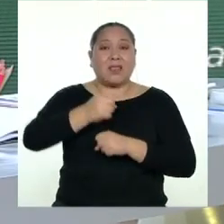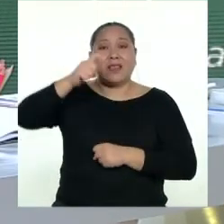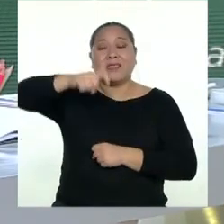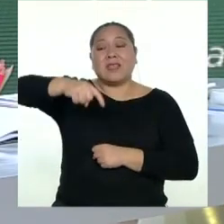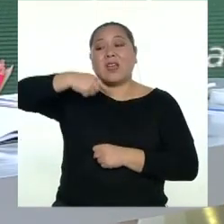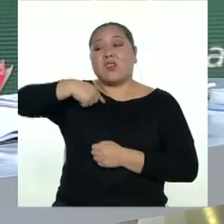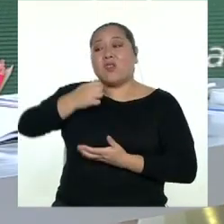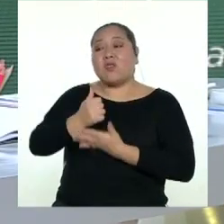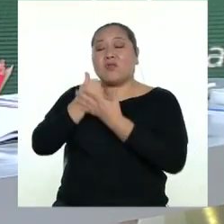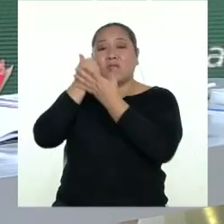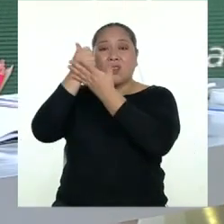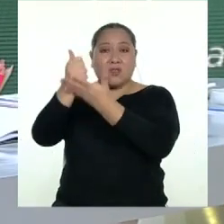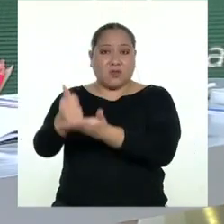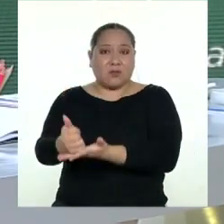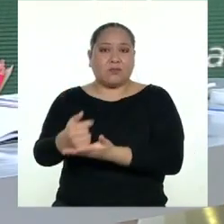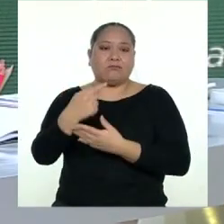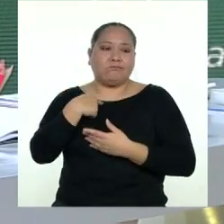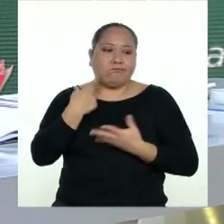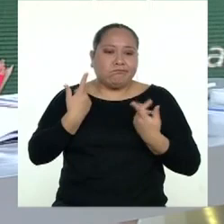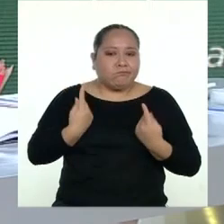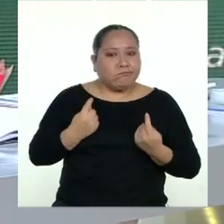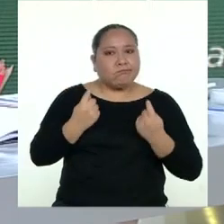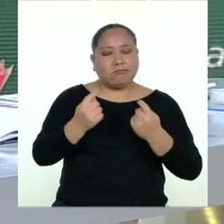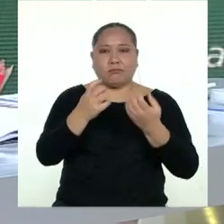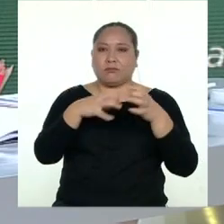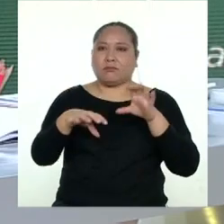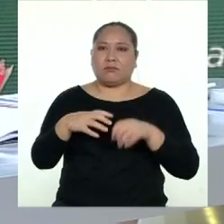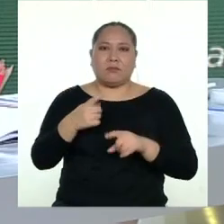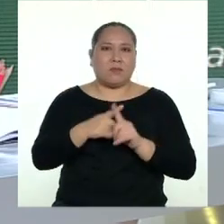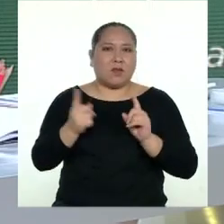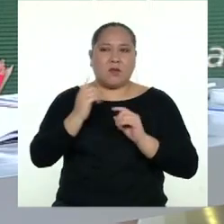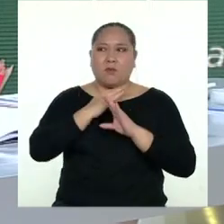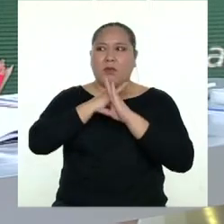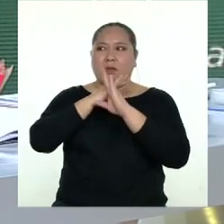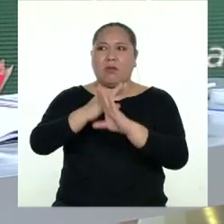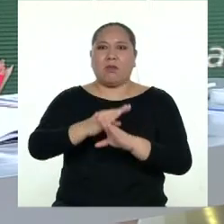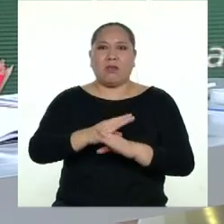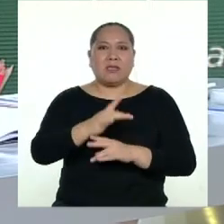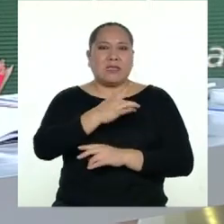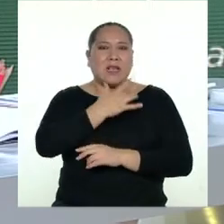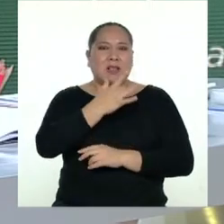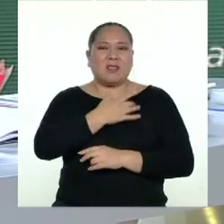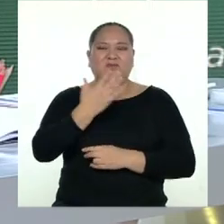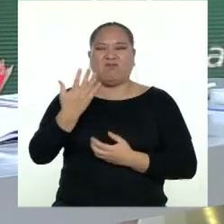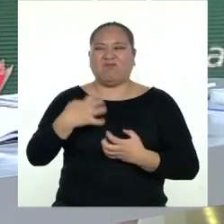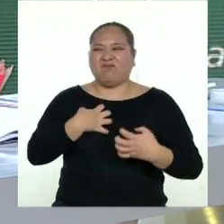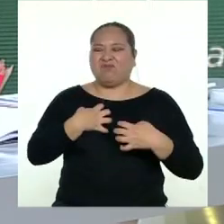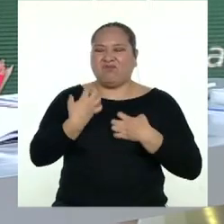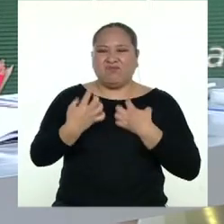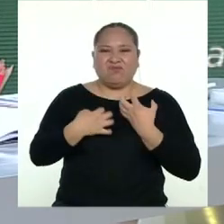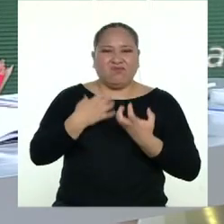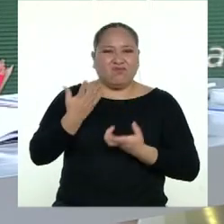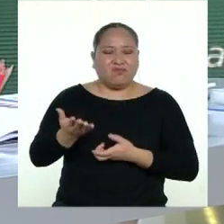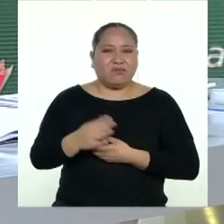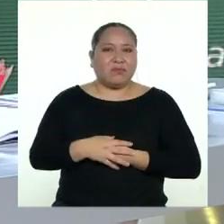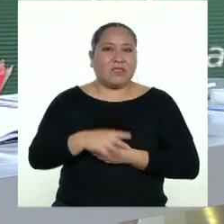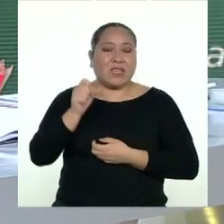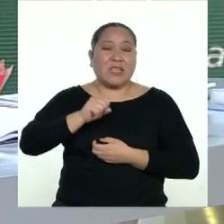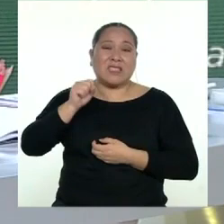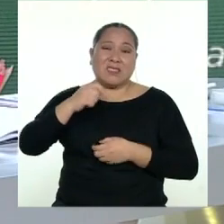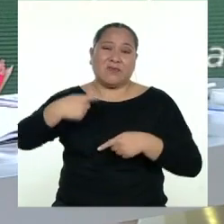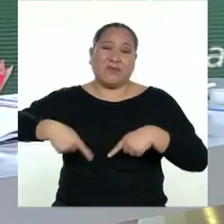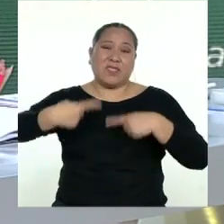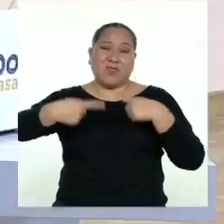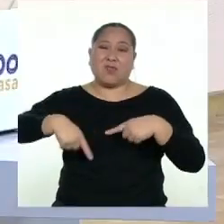les ayude. Yo trato de hacerlo, pero no puedo evitar sentirme fastidiada al respecto y por eso solemos